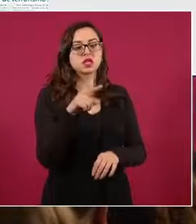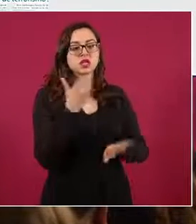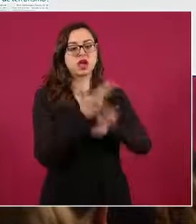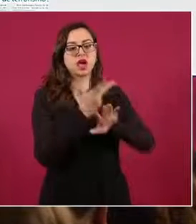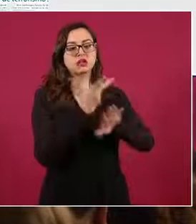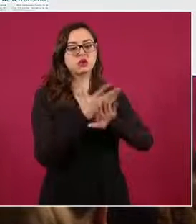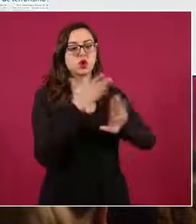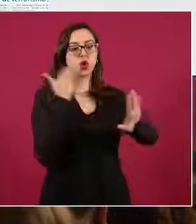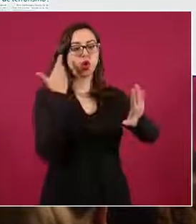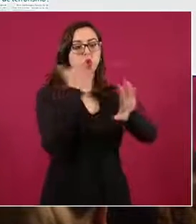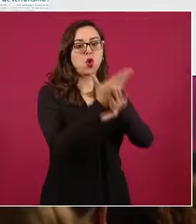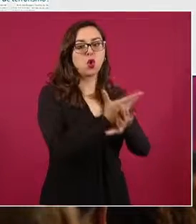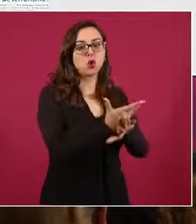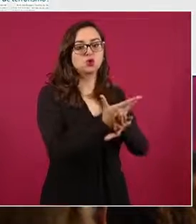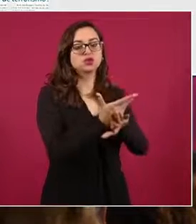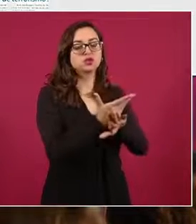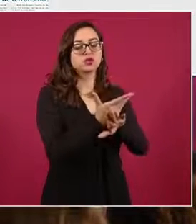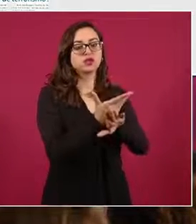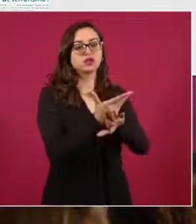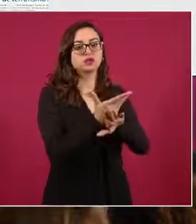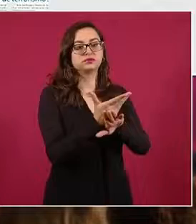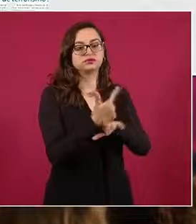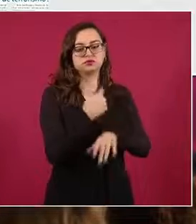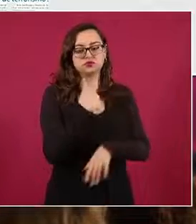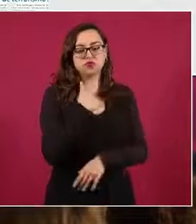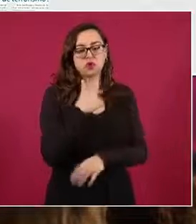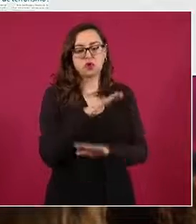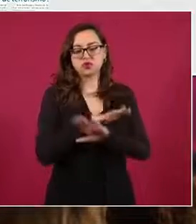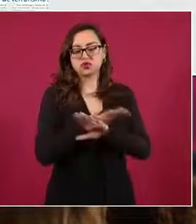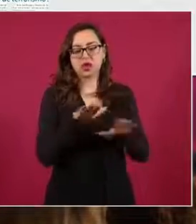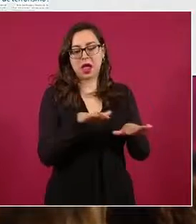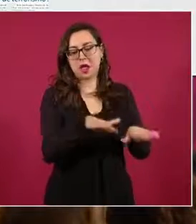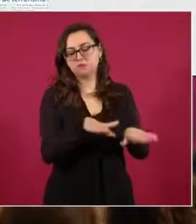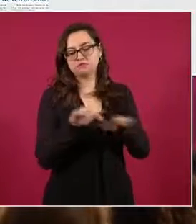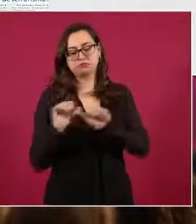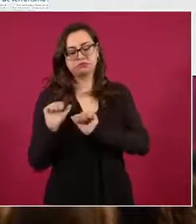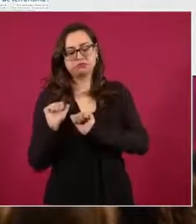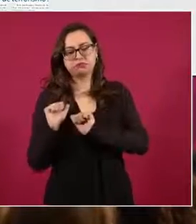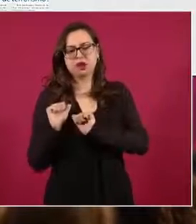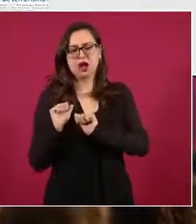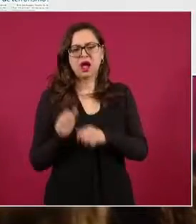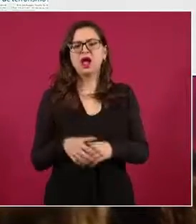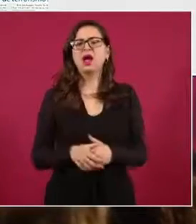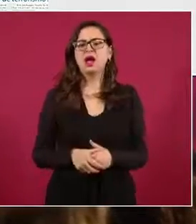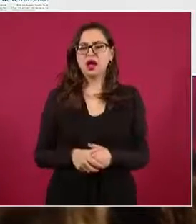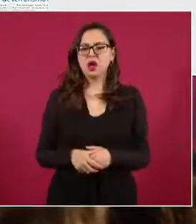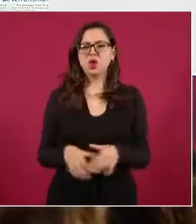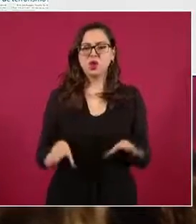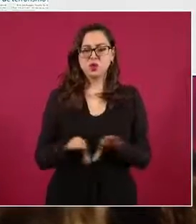¿Cómo lo supieron? ¿Quién sabe? Sus fuentes, la de aquí de